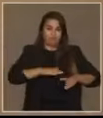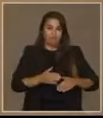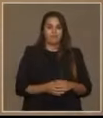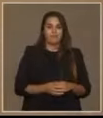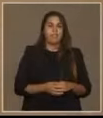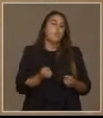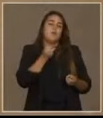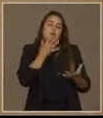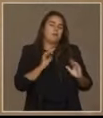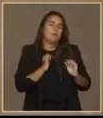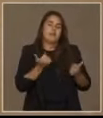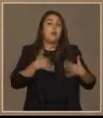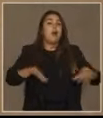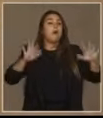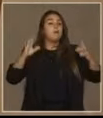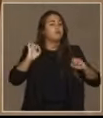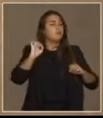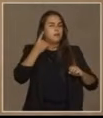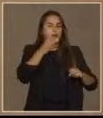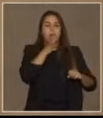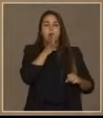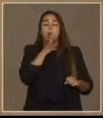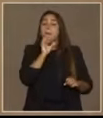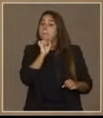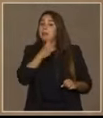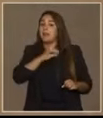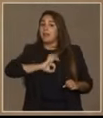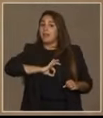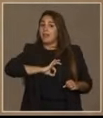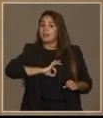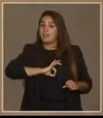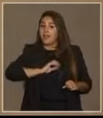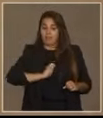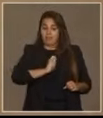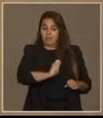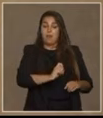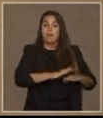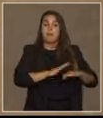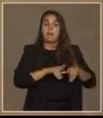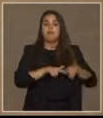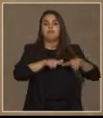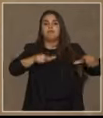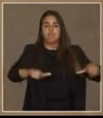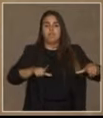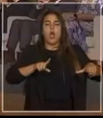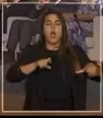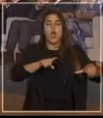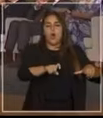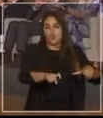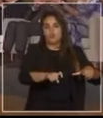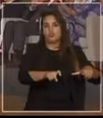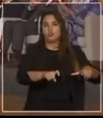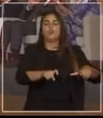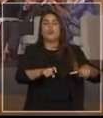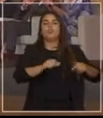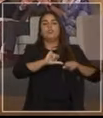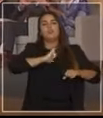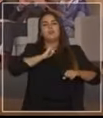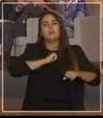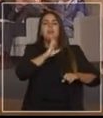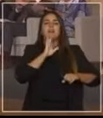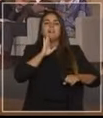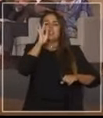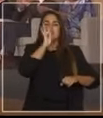Arrancarnos ya con ese primer aplauso, porque la primera medalla es para la unidad de oncomatología del Hospital